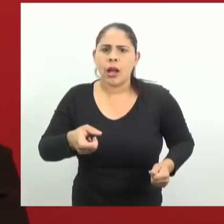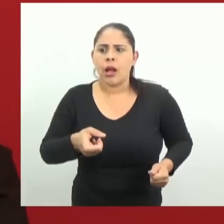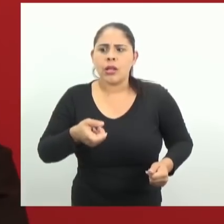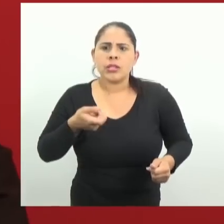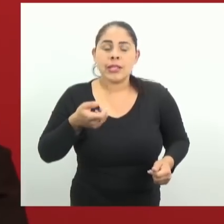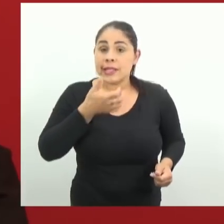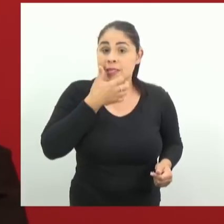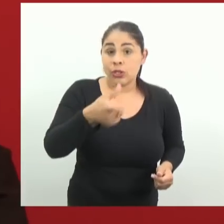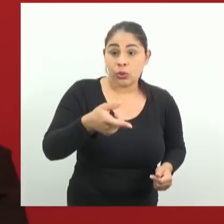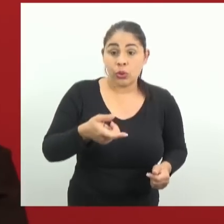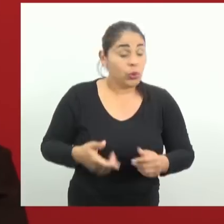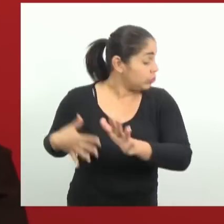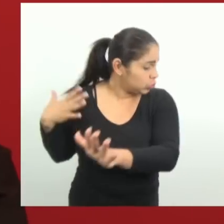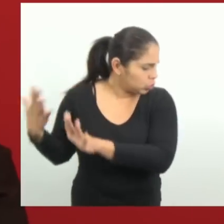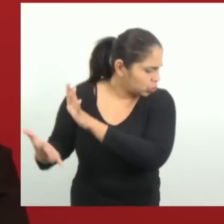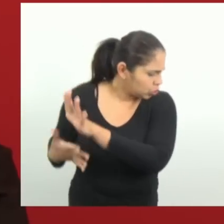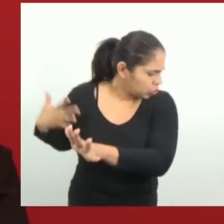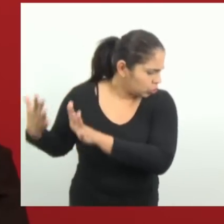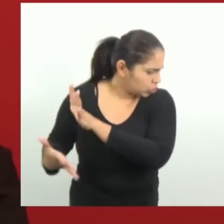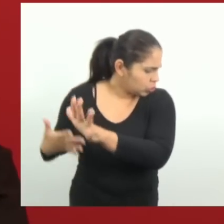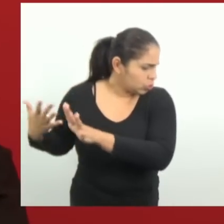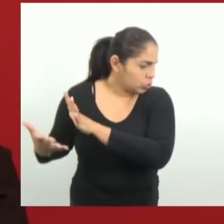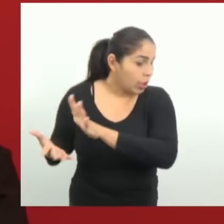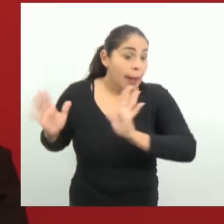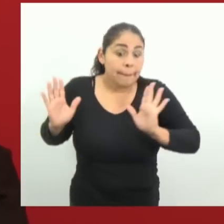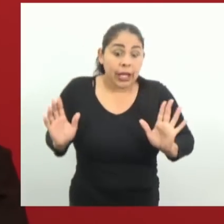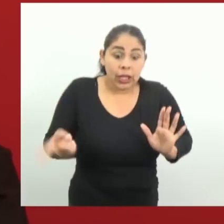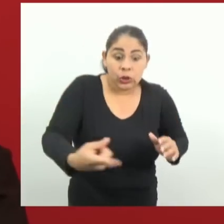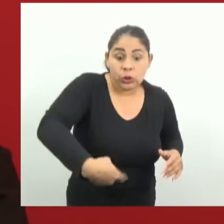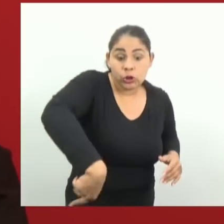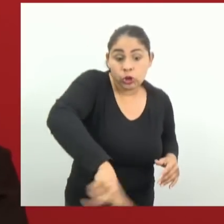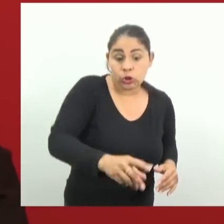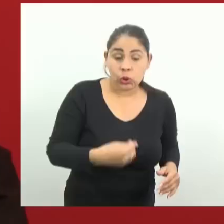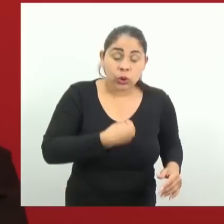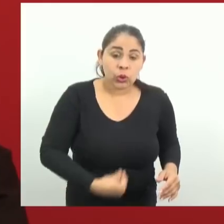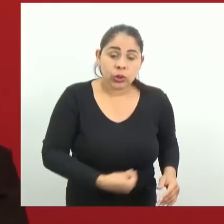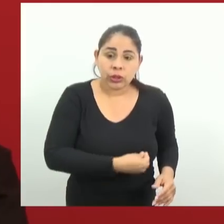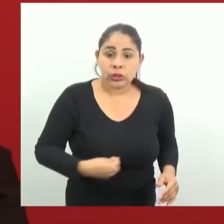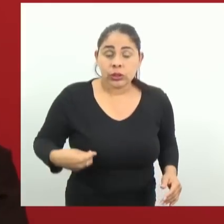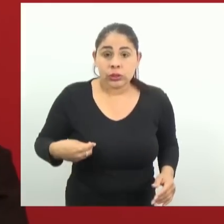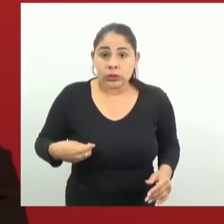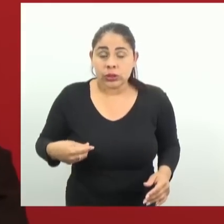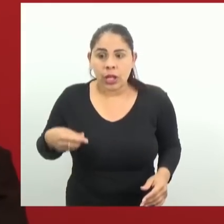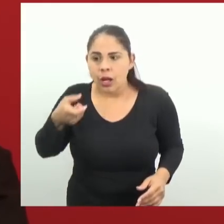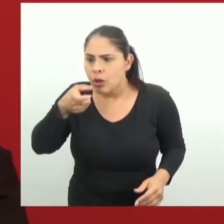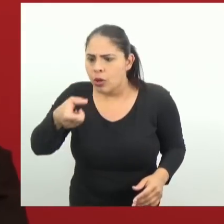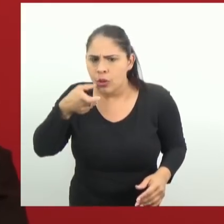Pero ¿por qué nosotros cristianos tenemos tanta dificultad a aprender un versículo de memoria? La